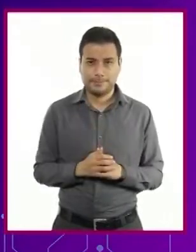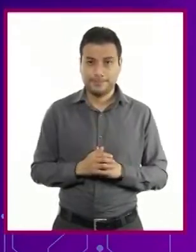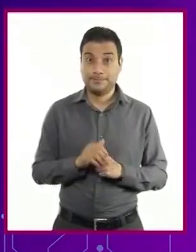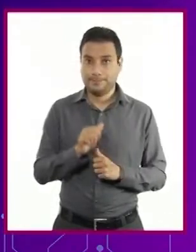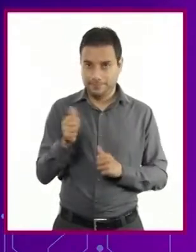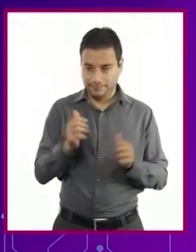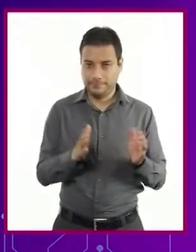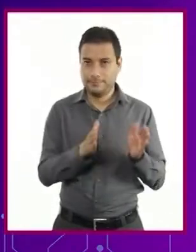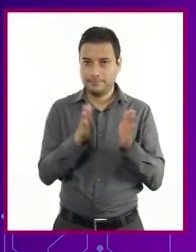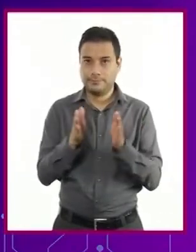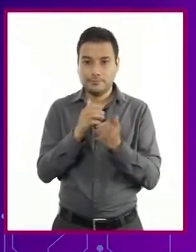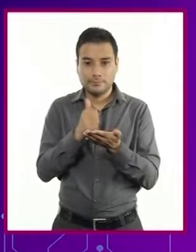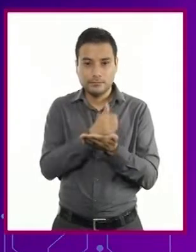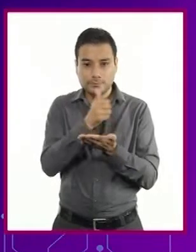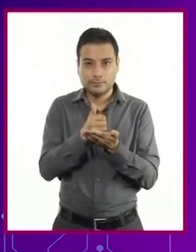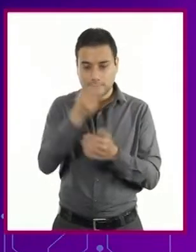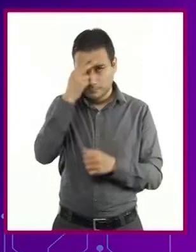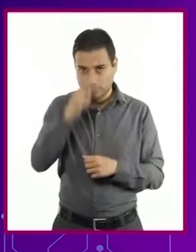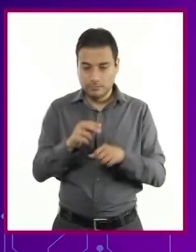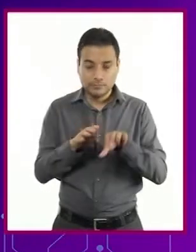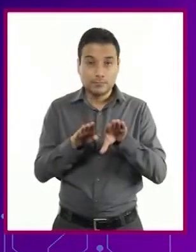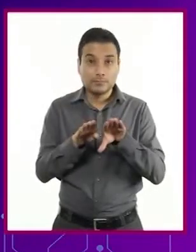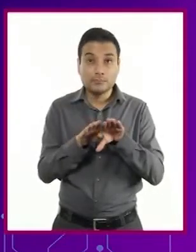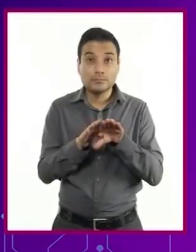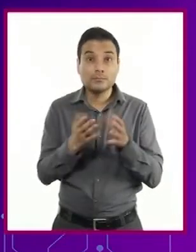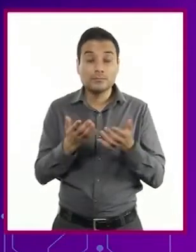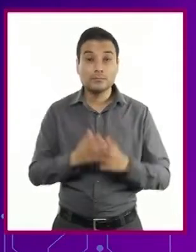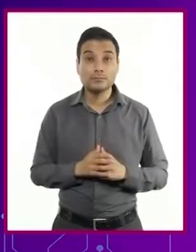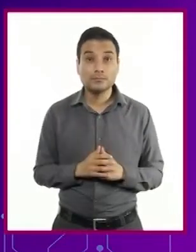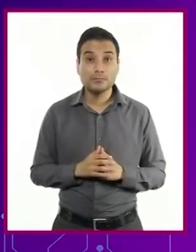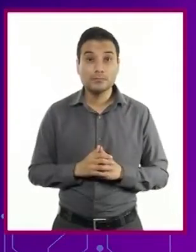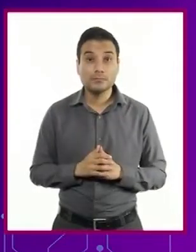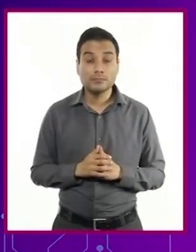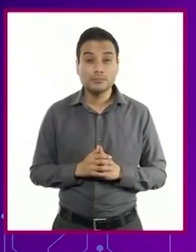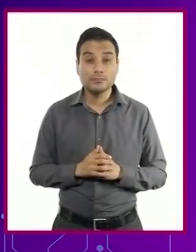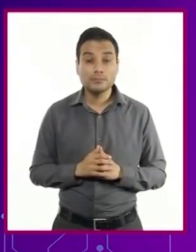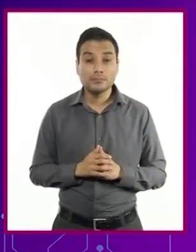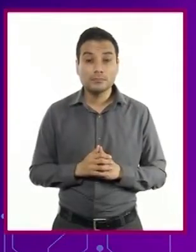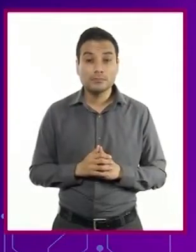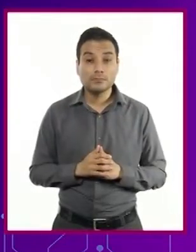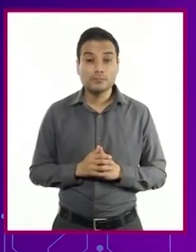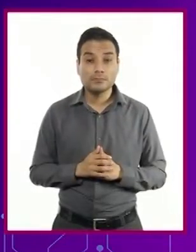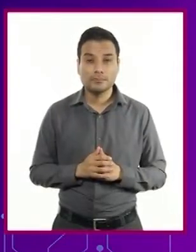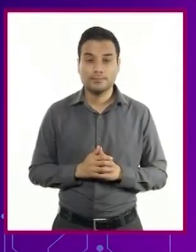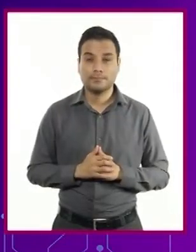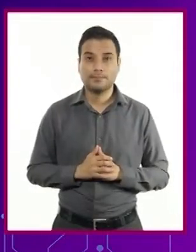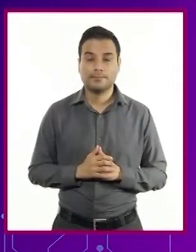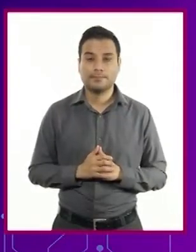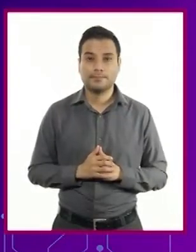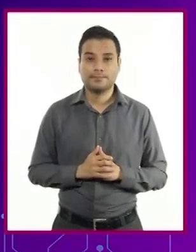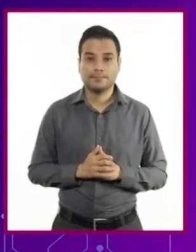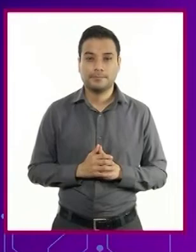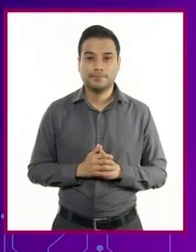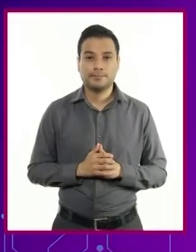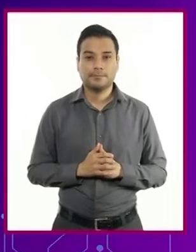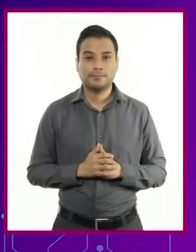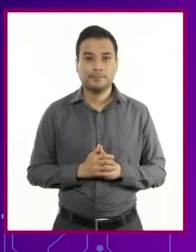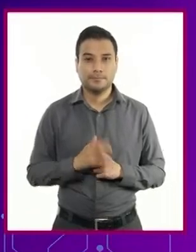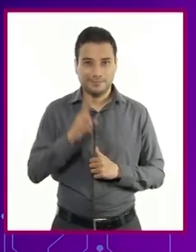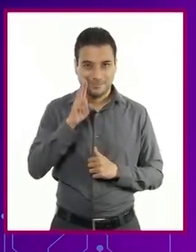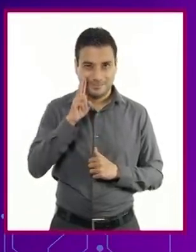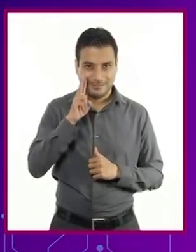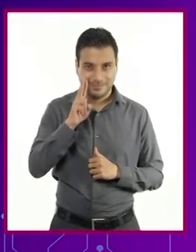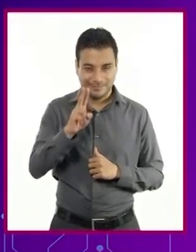Pero, ¿qué pasó en la Ciudad de México, jóvenes? Recuerden que este espacio representaba la Ciudad de México y el carbón, nuestro contaminante. Vemos